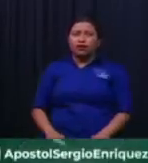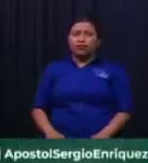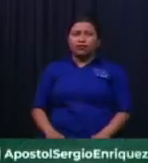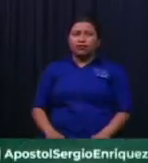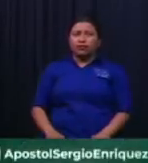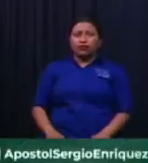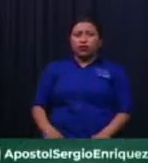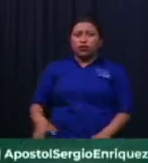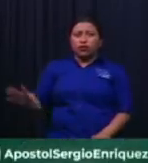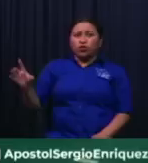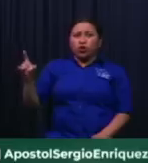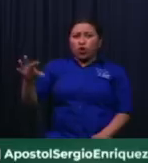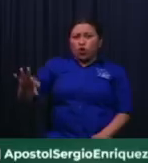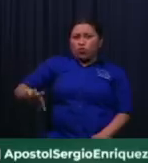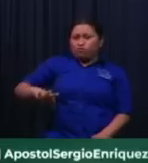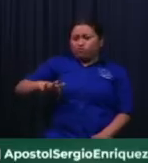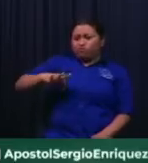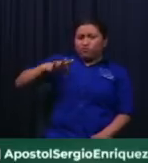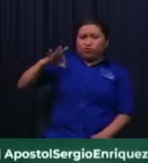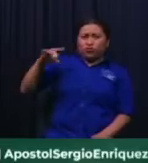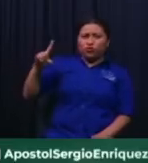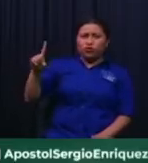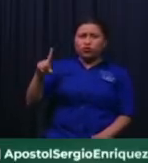de faltar a la verdad.